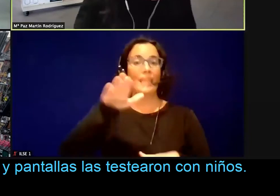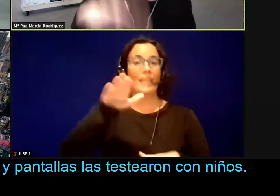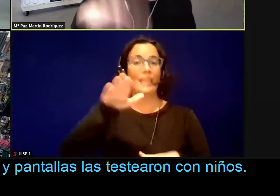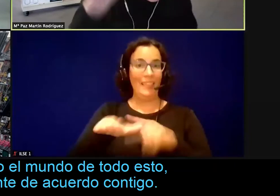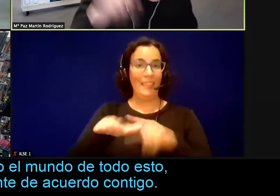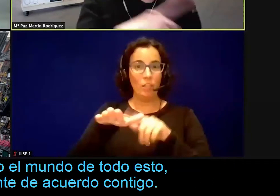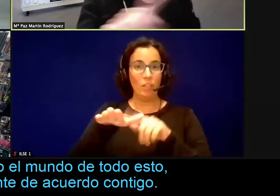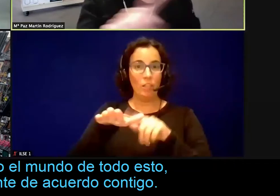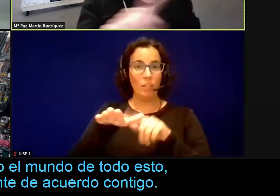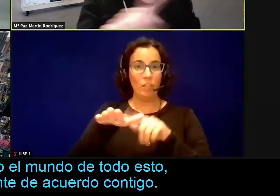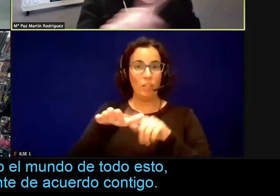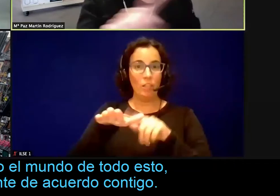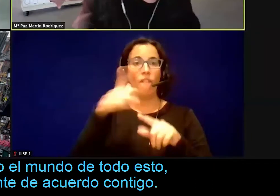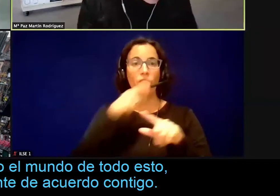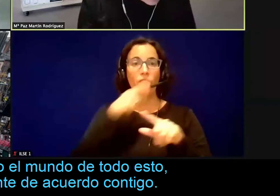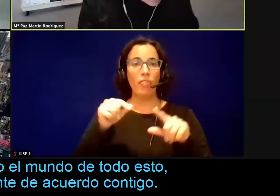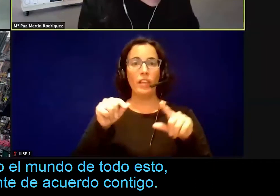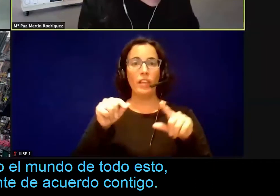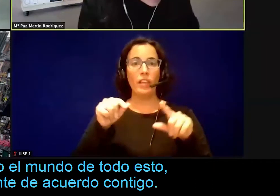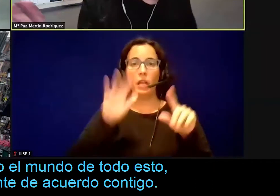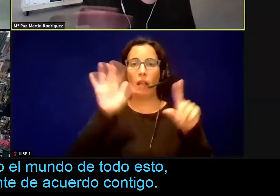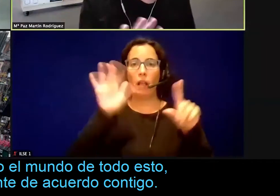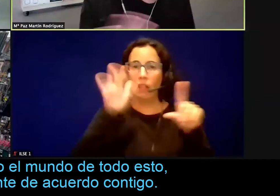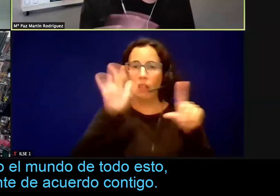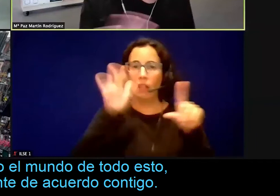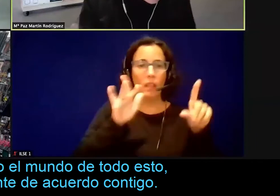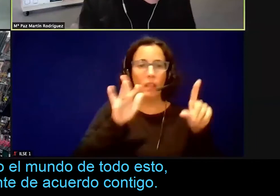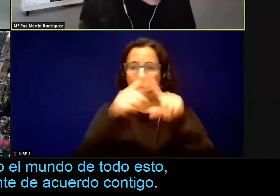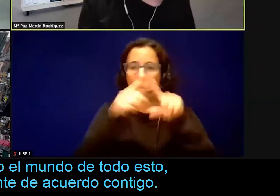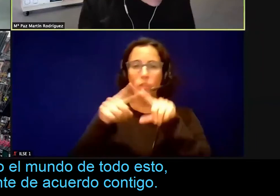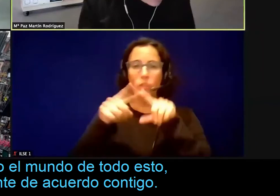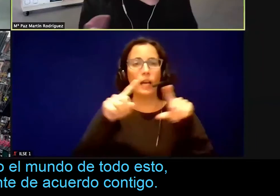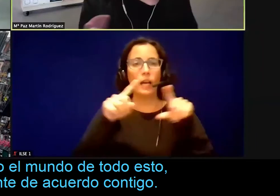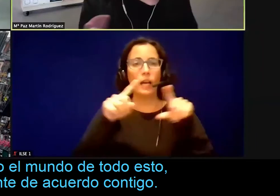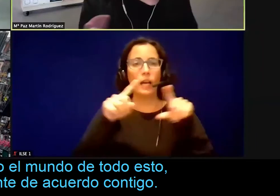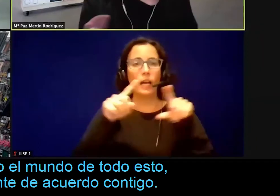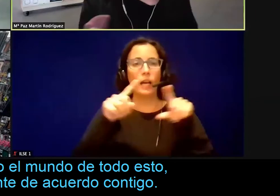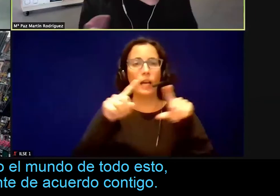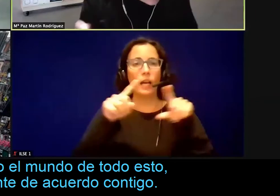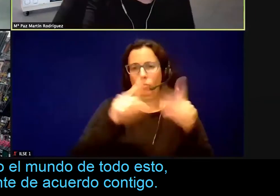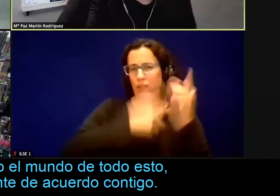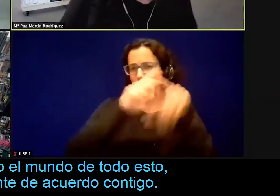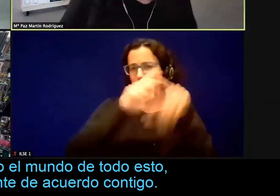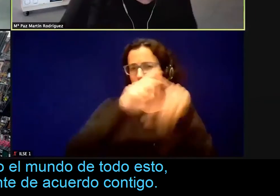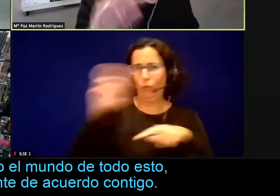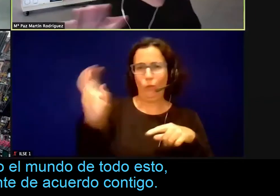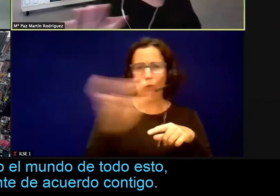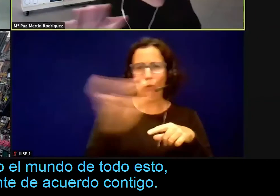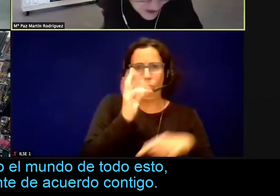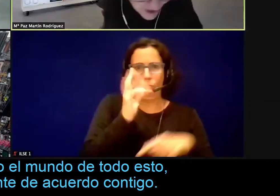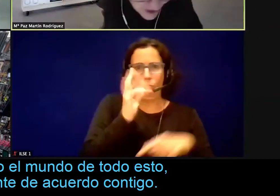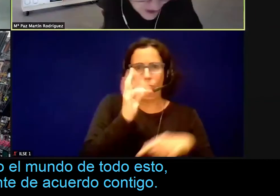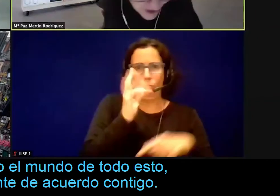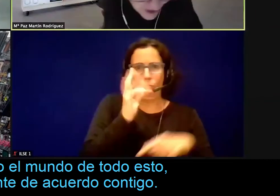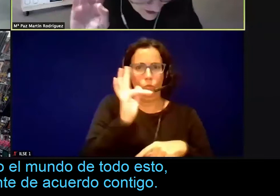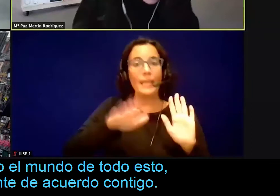intuitivamente, como eso ha revolucionado también el mundo de las interfaces y todas estas cosas, ¿no? Entonces, vamos, estoy completamente de acuerdo